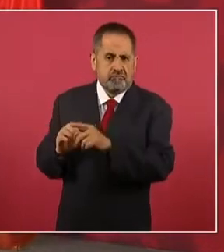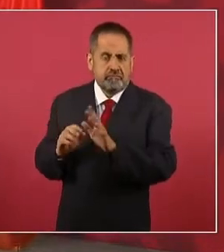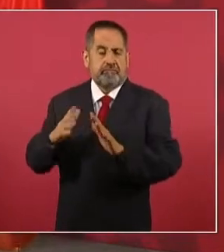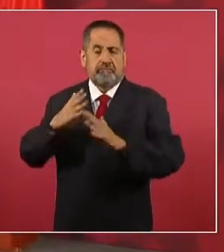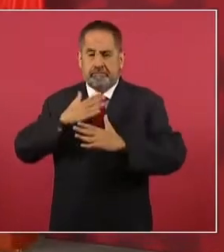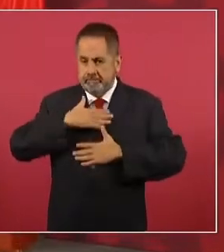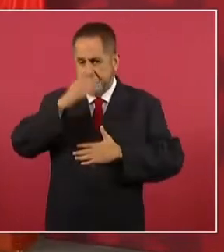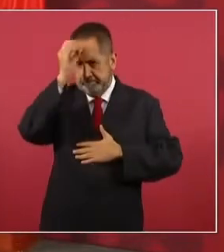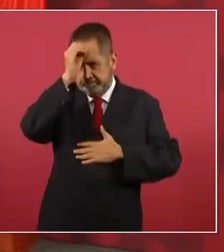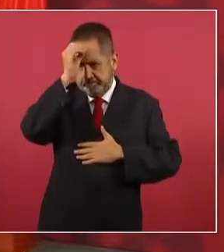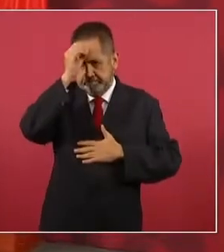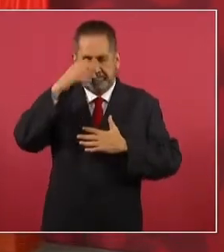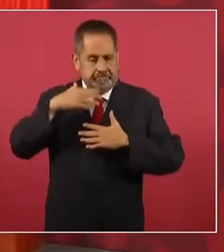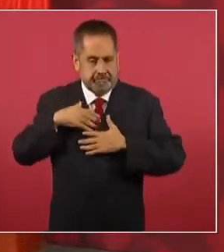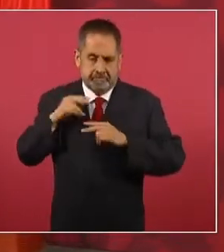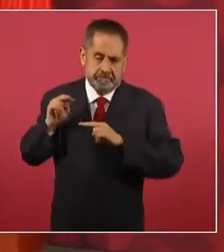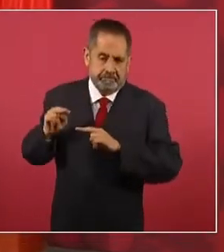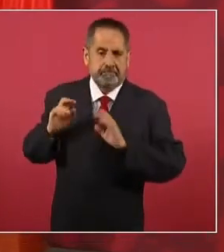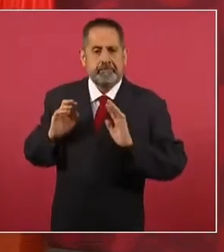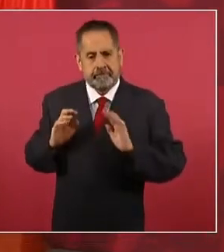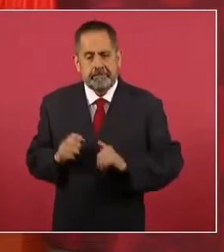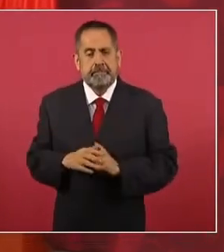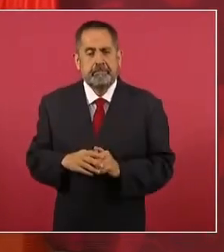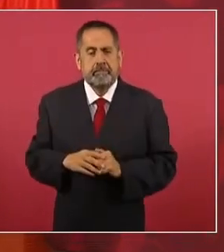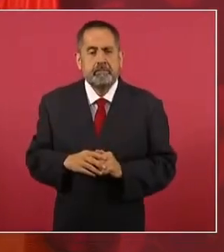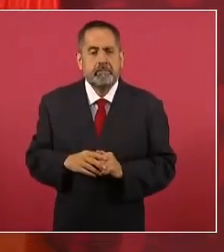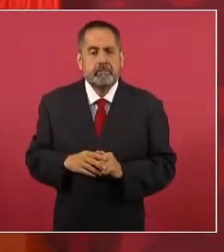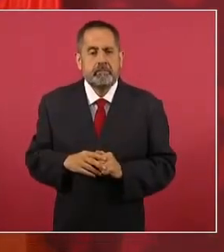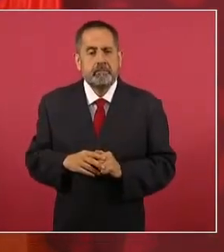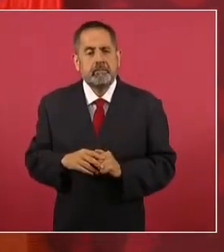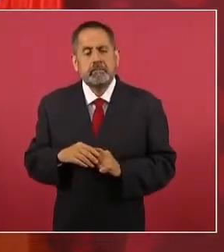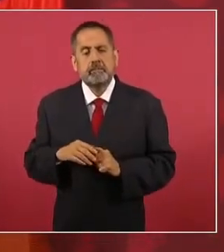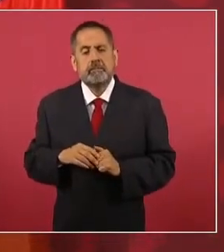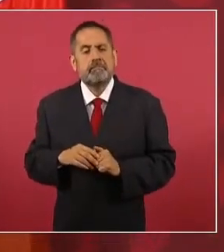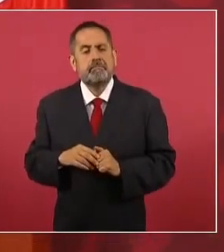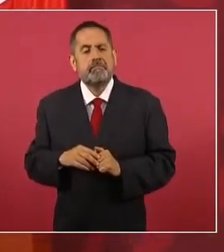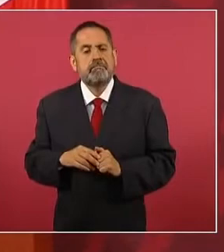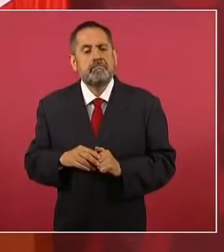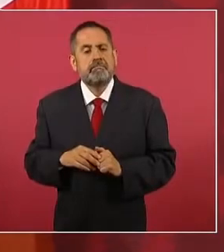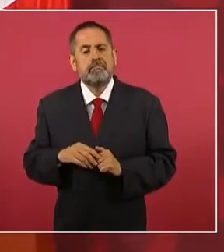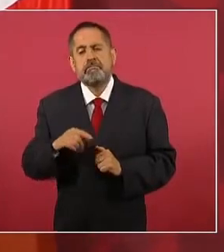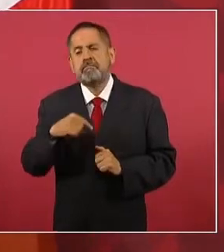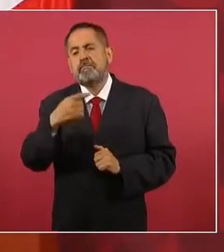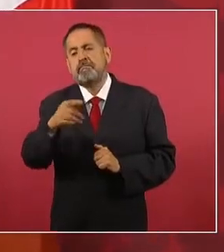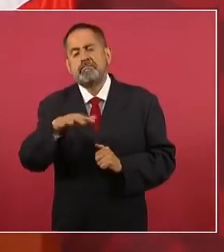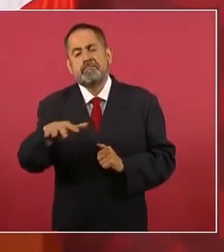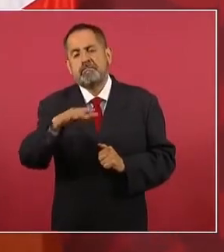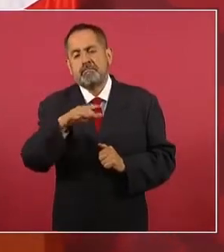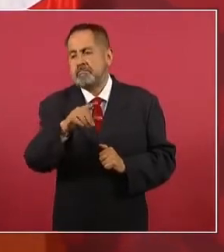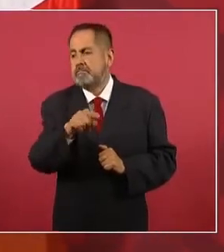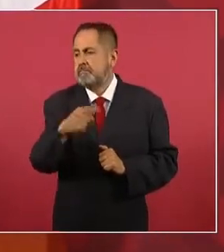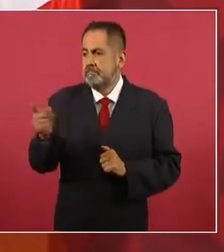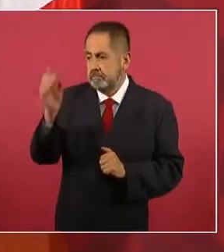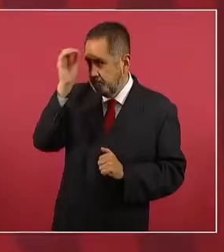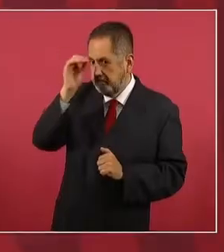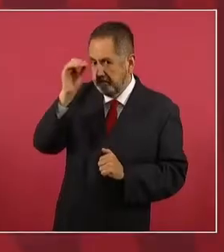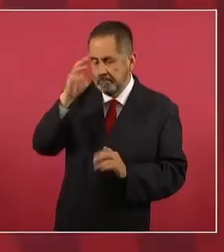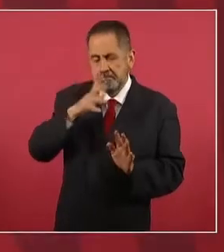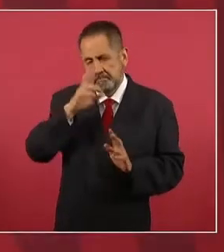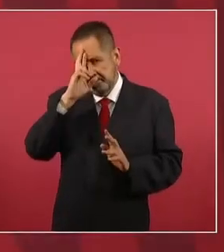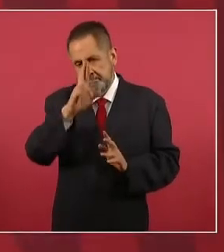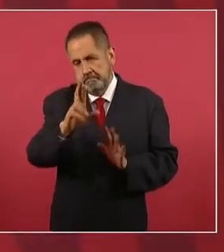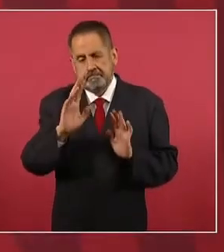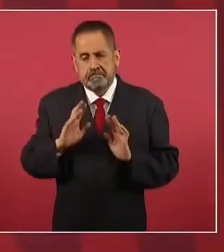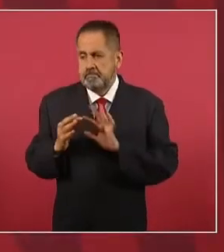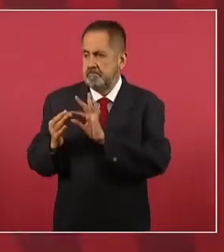es mi opinión, respeto también los otros puntos de